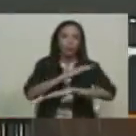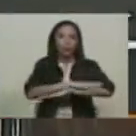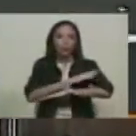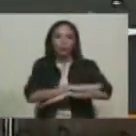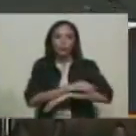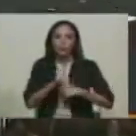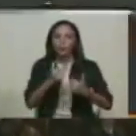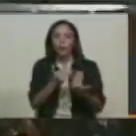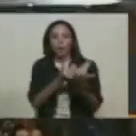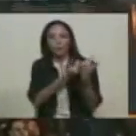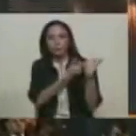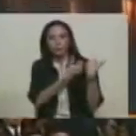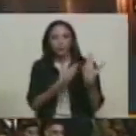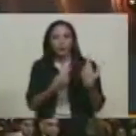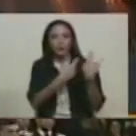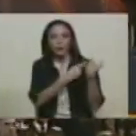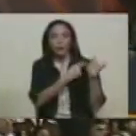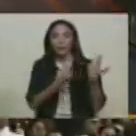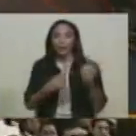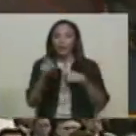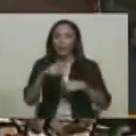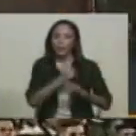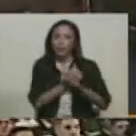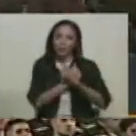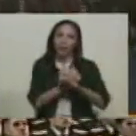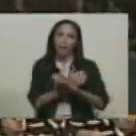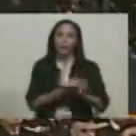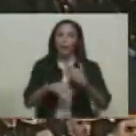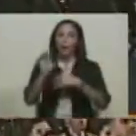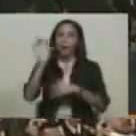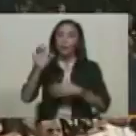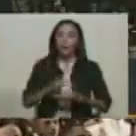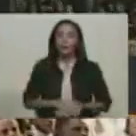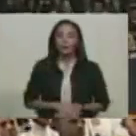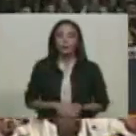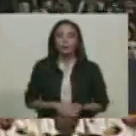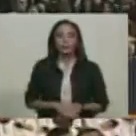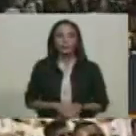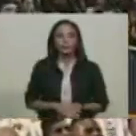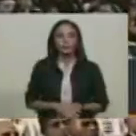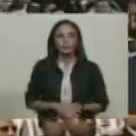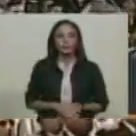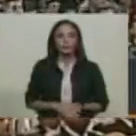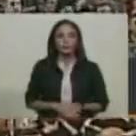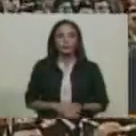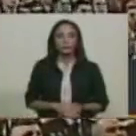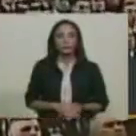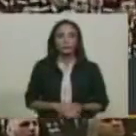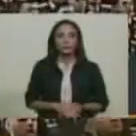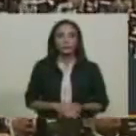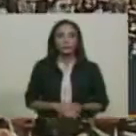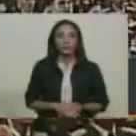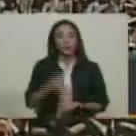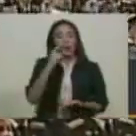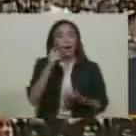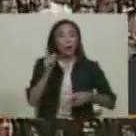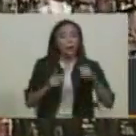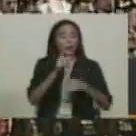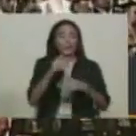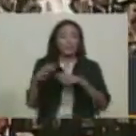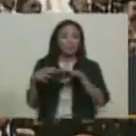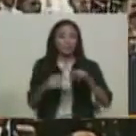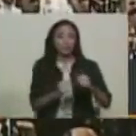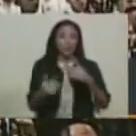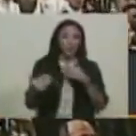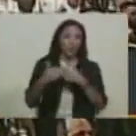Sientan el compromiso de ascender en el amor a la patria venezolana frente a los peligros y amenazas imperialistas que